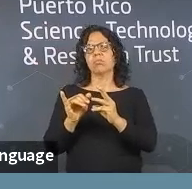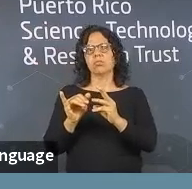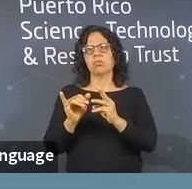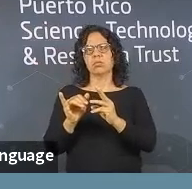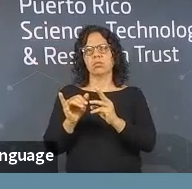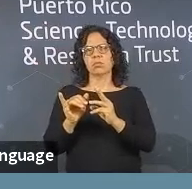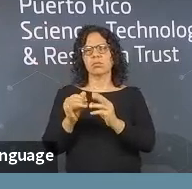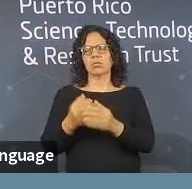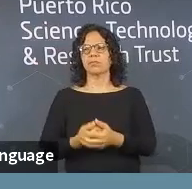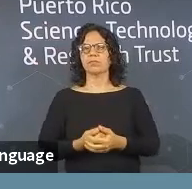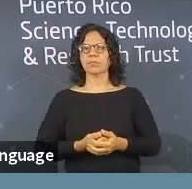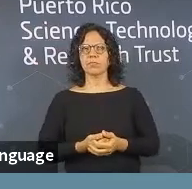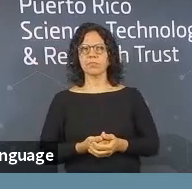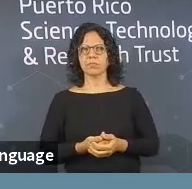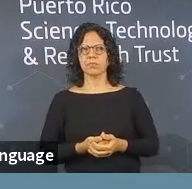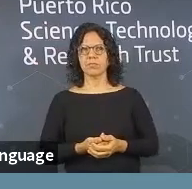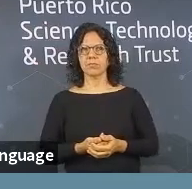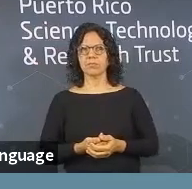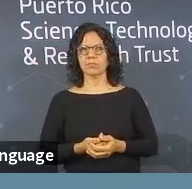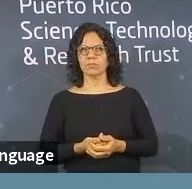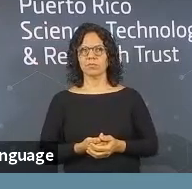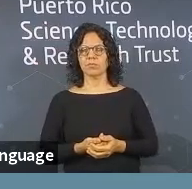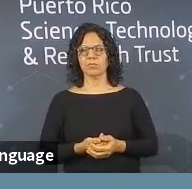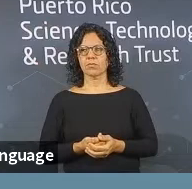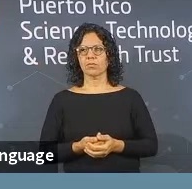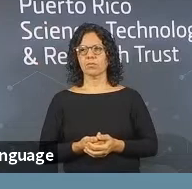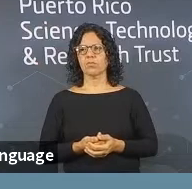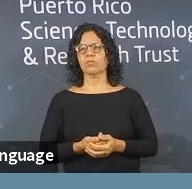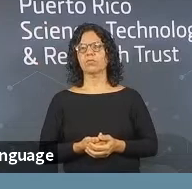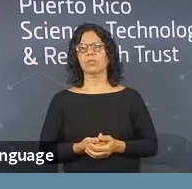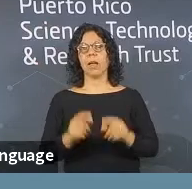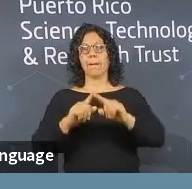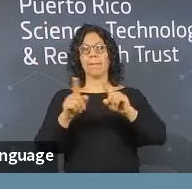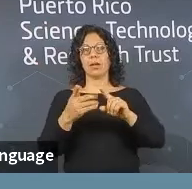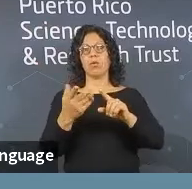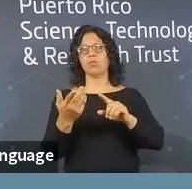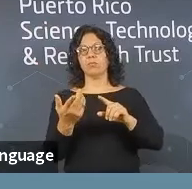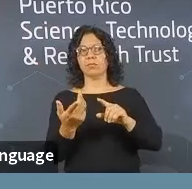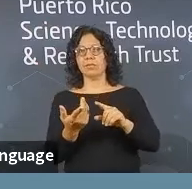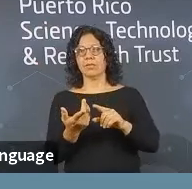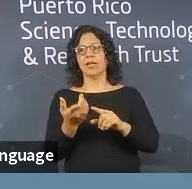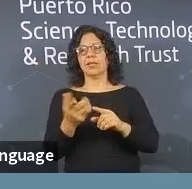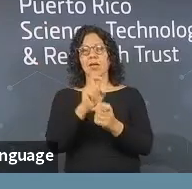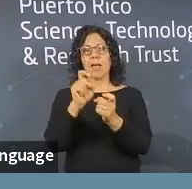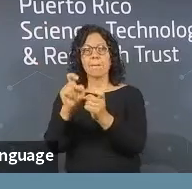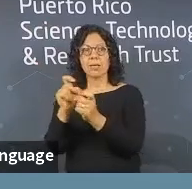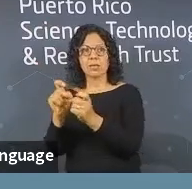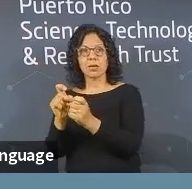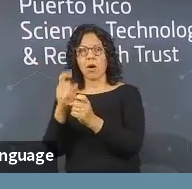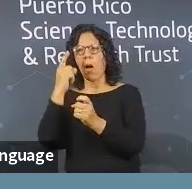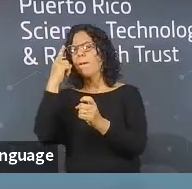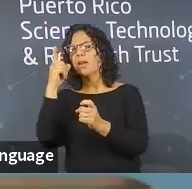área de la LV, de la bajo volumen, pero la gota es específica para cuerpos de